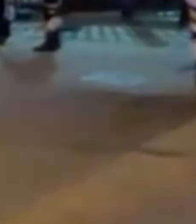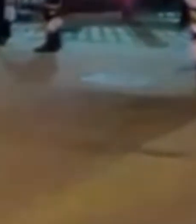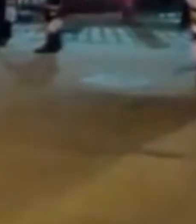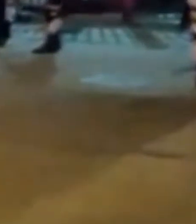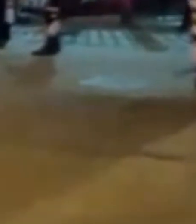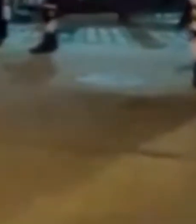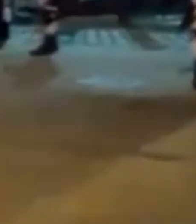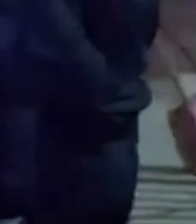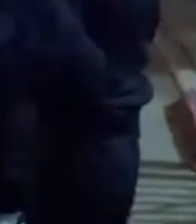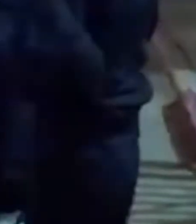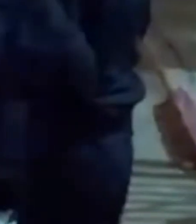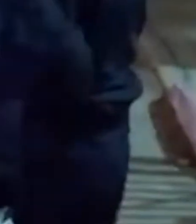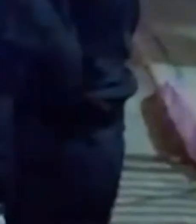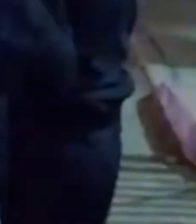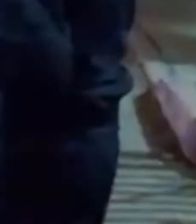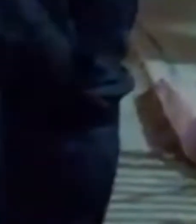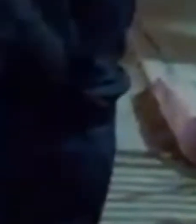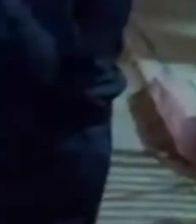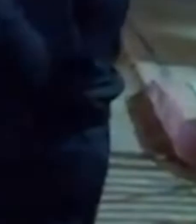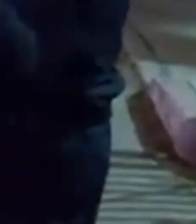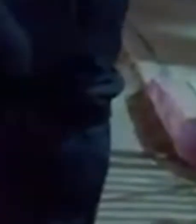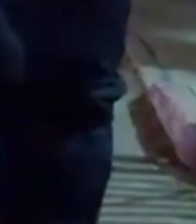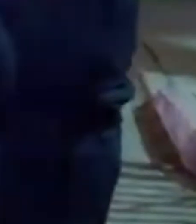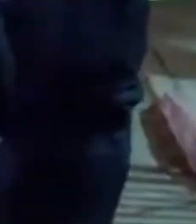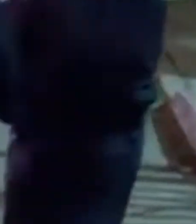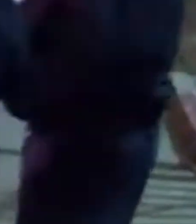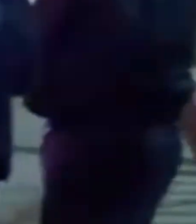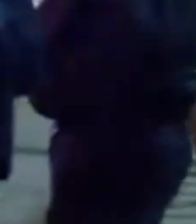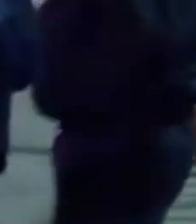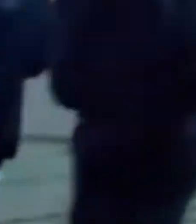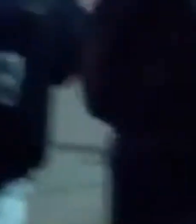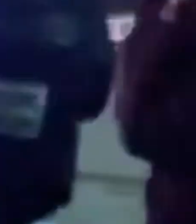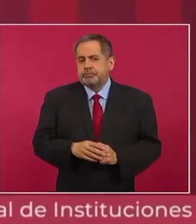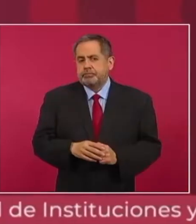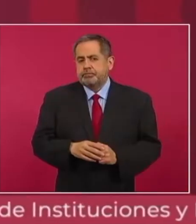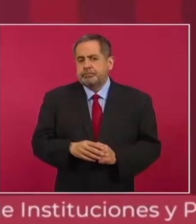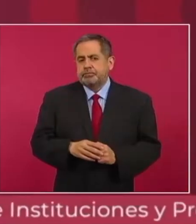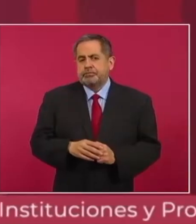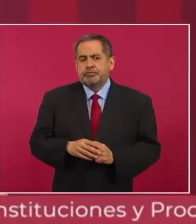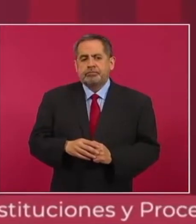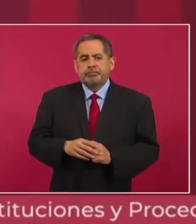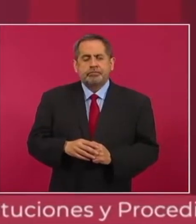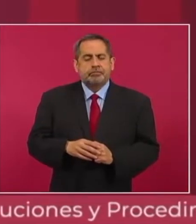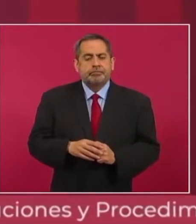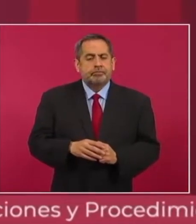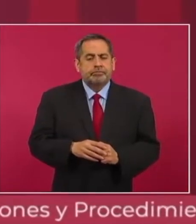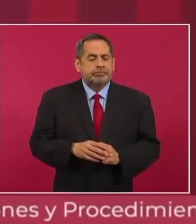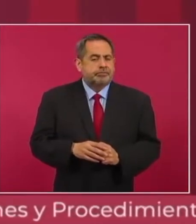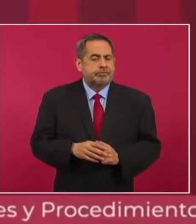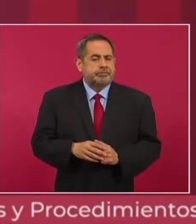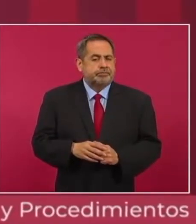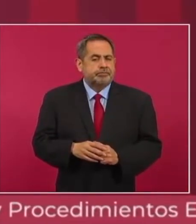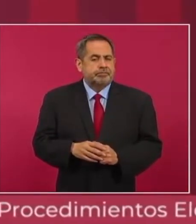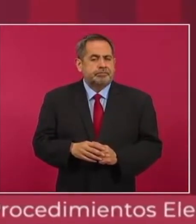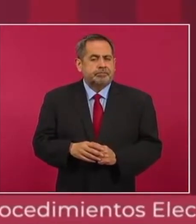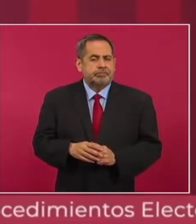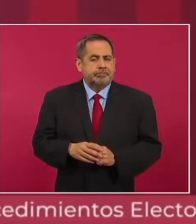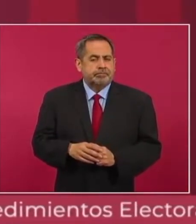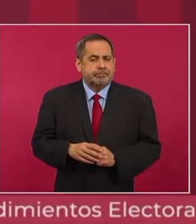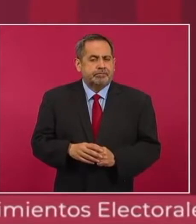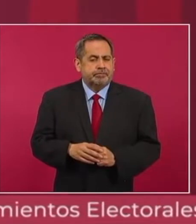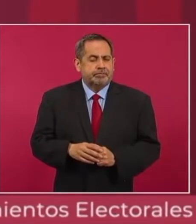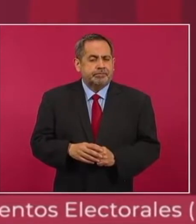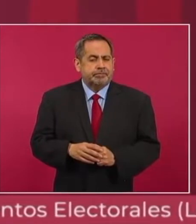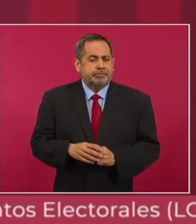en la República Mexicana, el presidente de México, Andrés Manuel López Obrador, precisó que los homicidios de periodistas no son crímenes